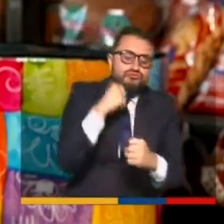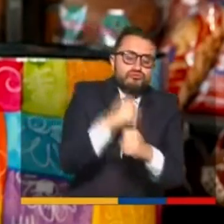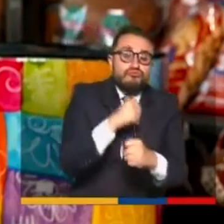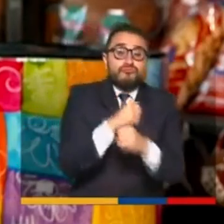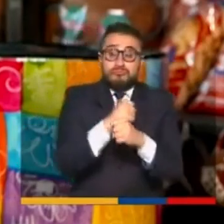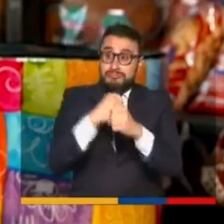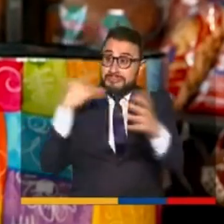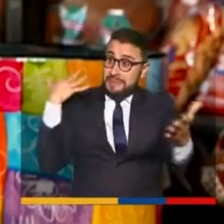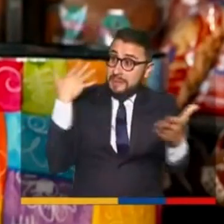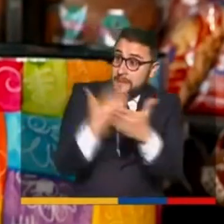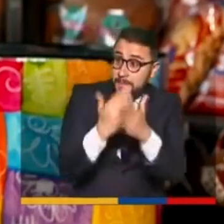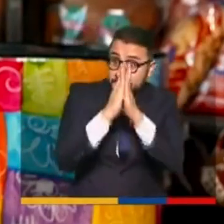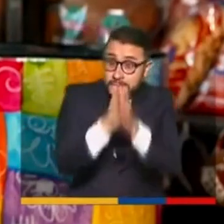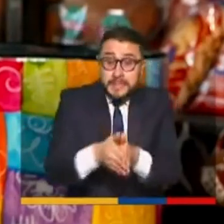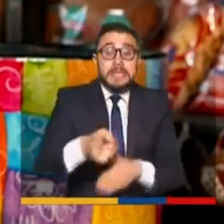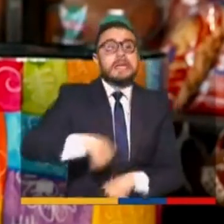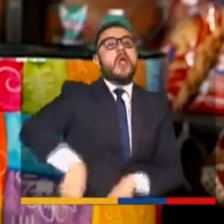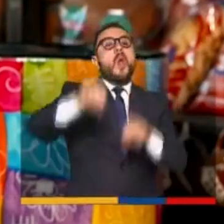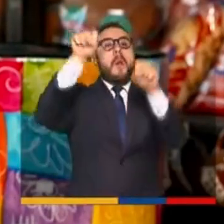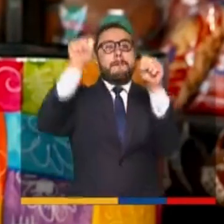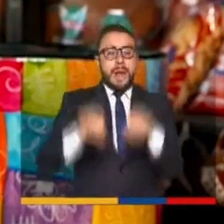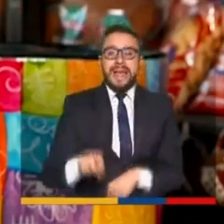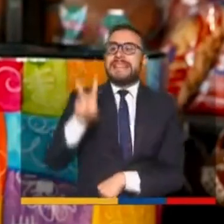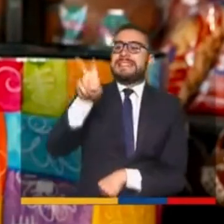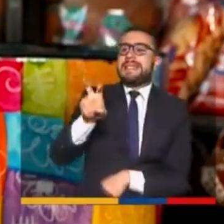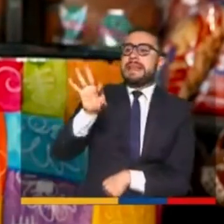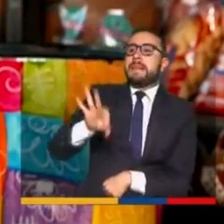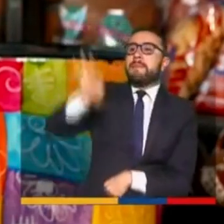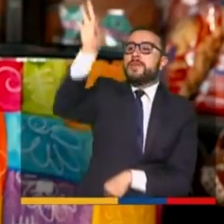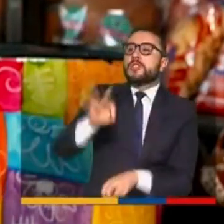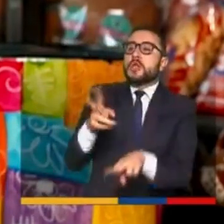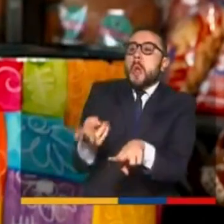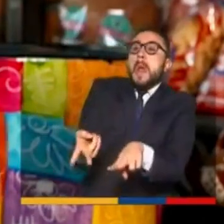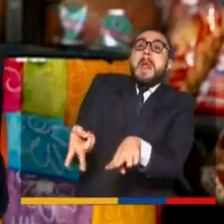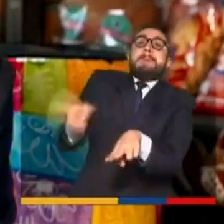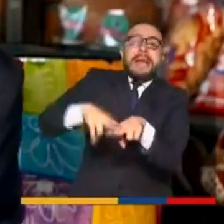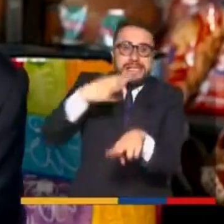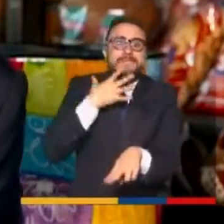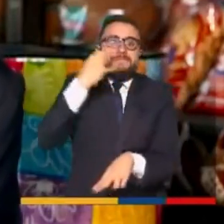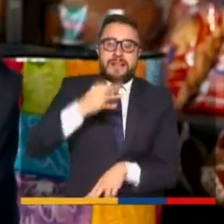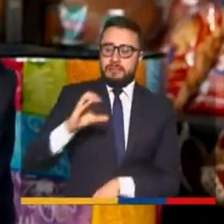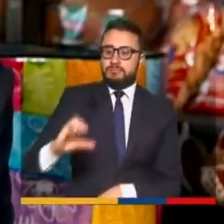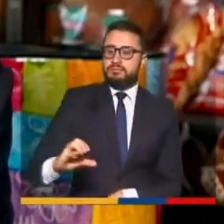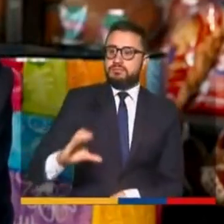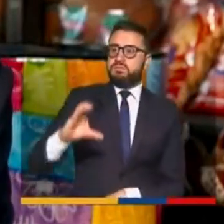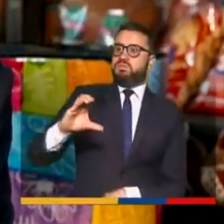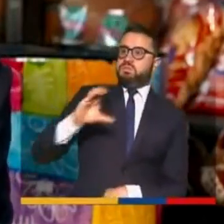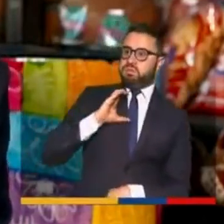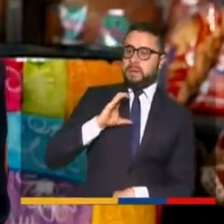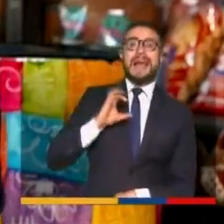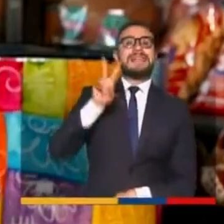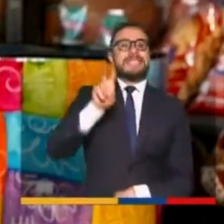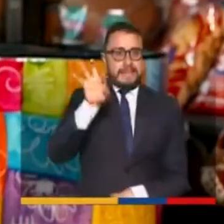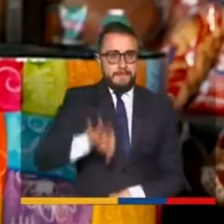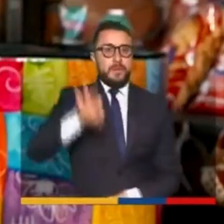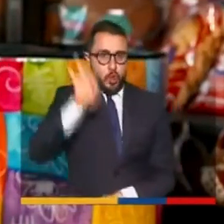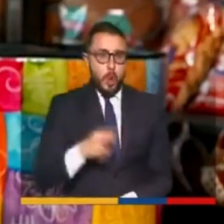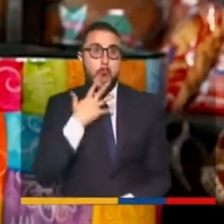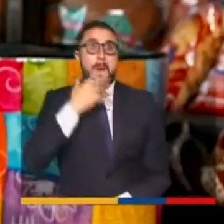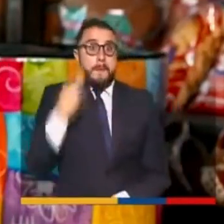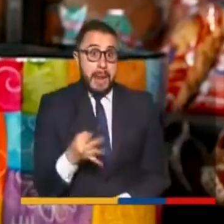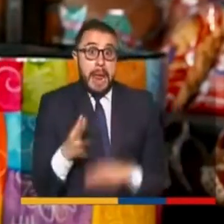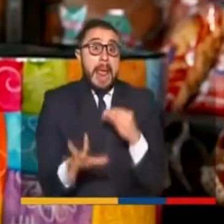del año podrán recibir 7% más realmente de sus ingresos. Y si el Banco